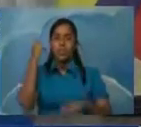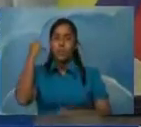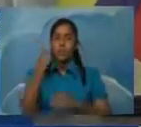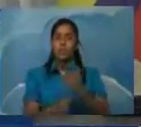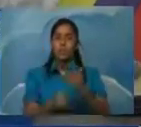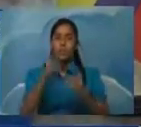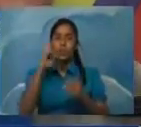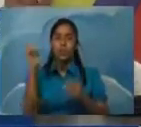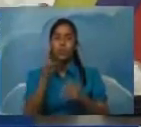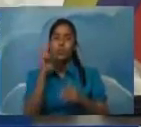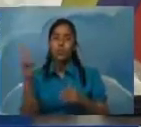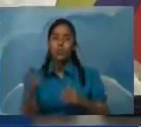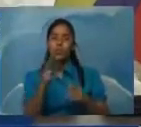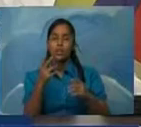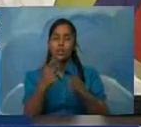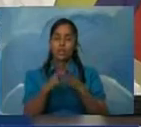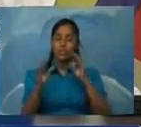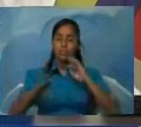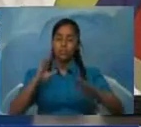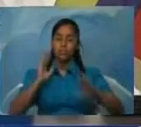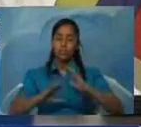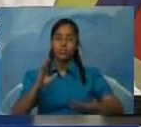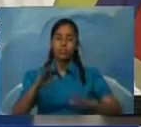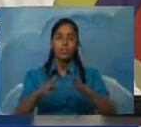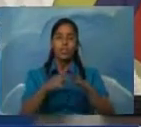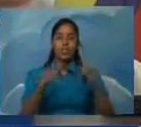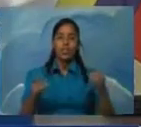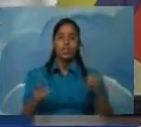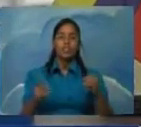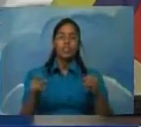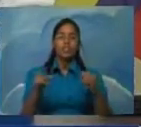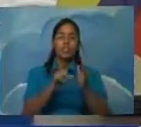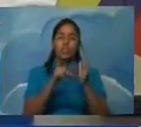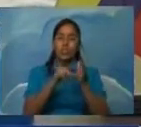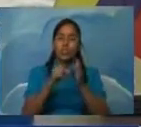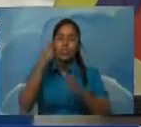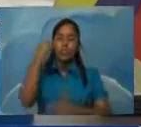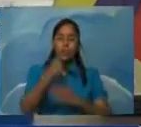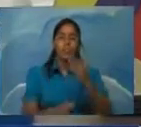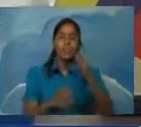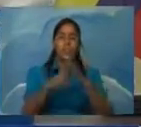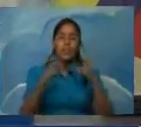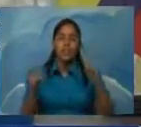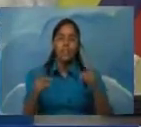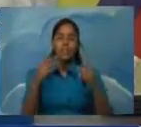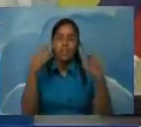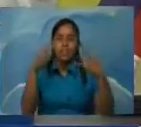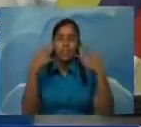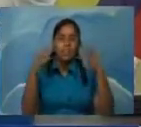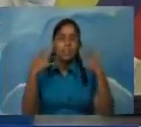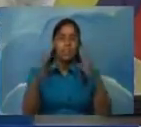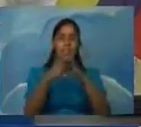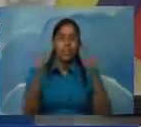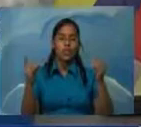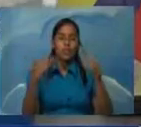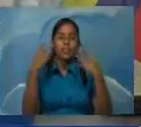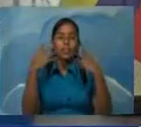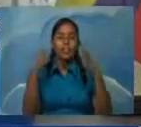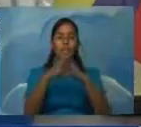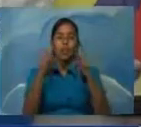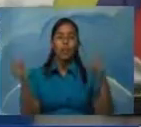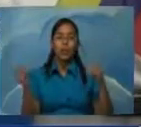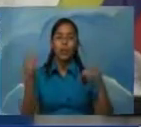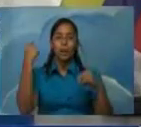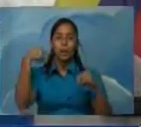utilizar instrumentos musicales, donde se prohíbe batir las manos. ¿Será que piensan